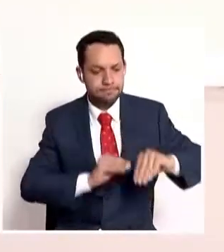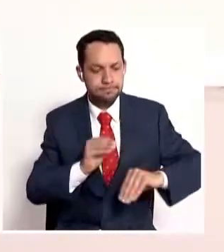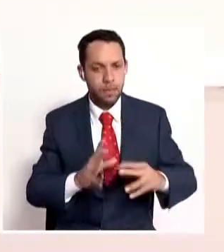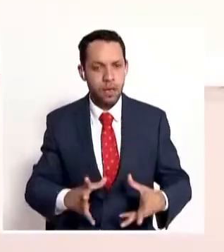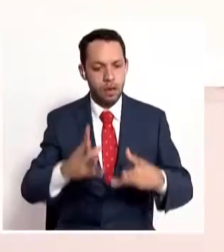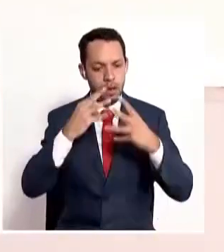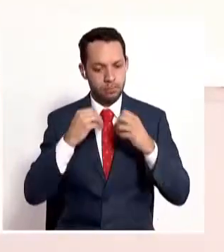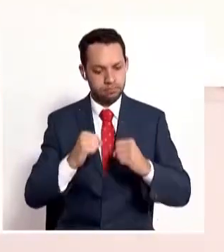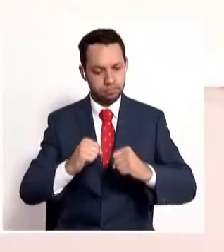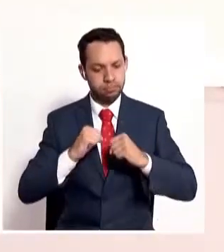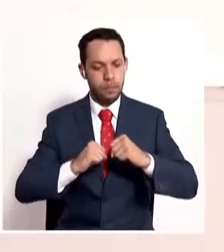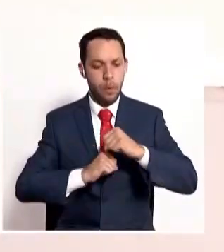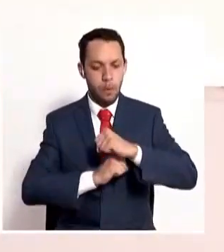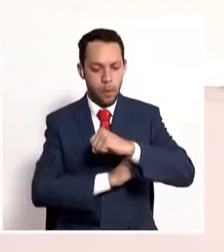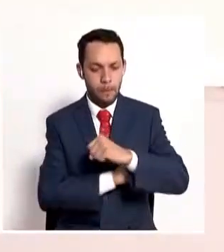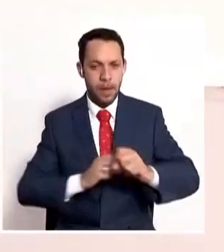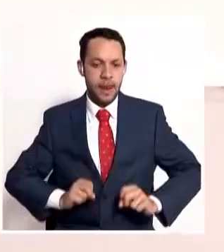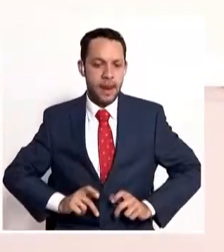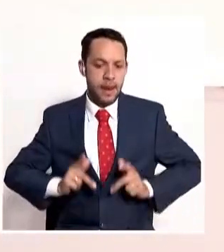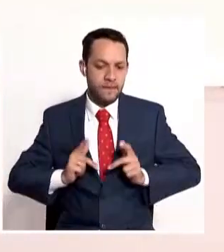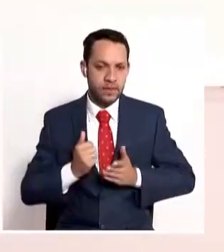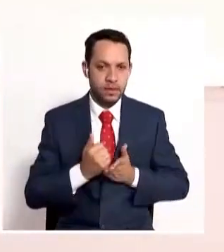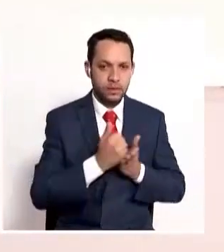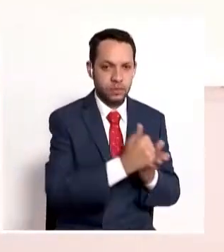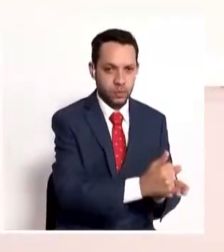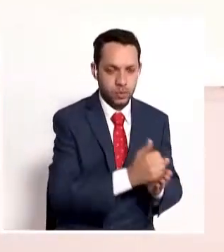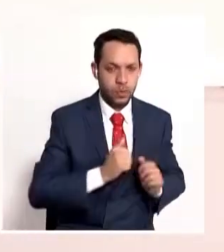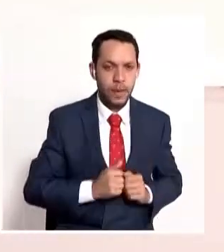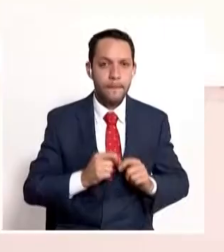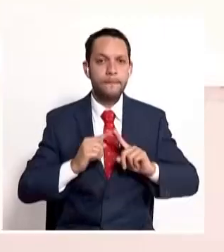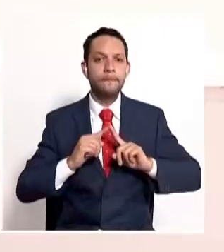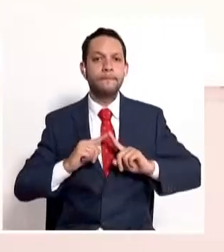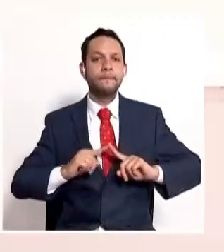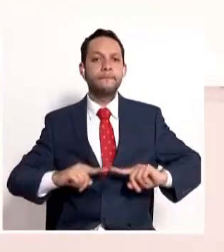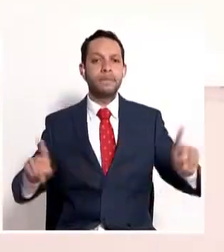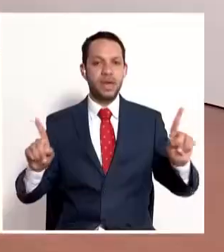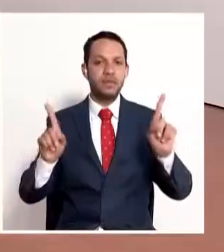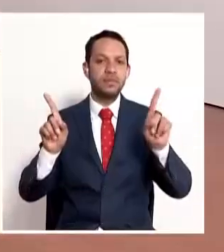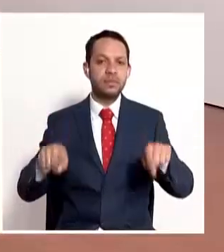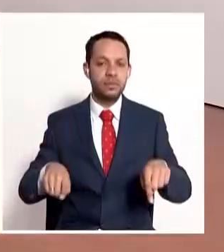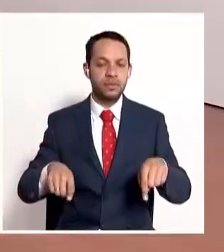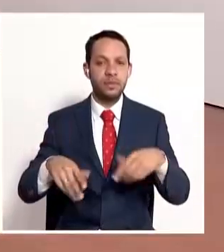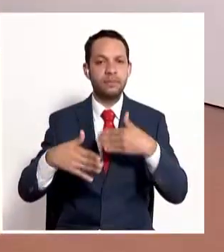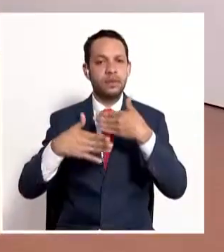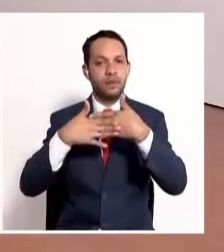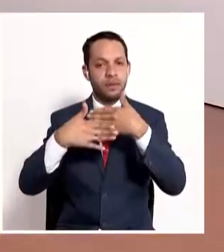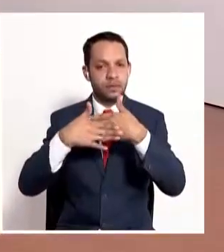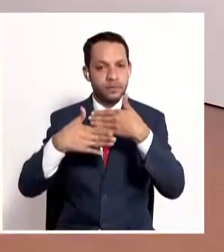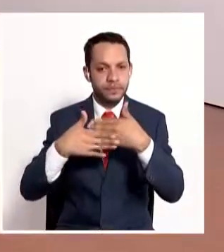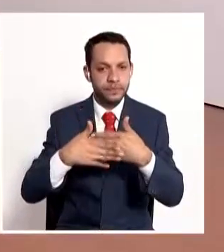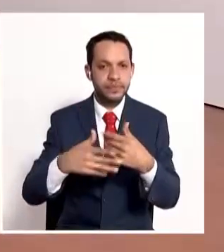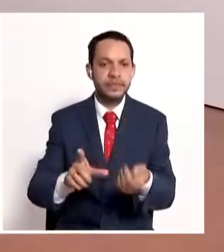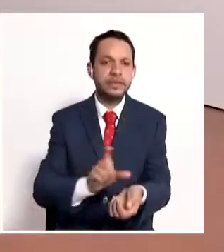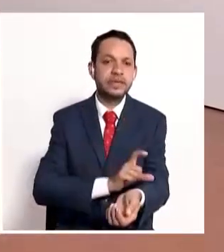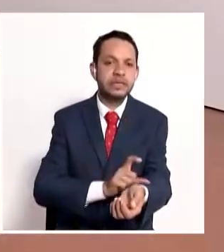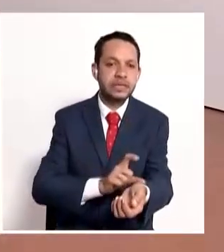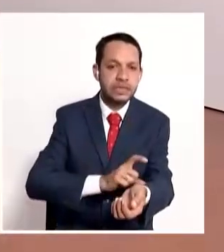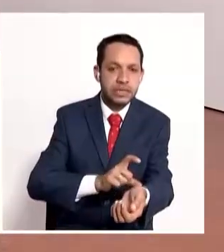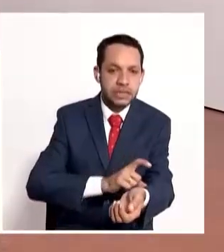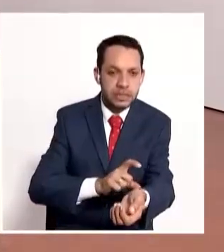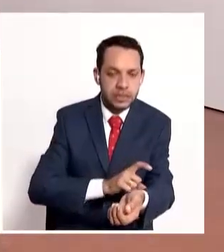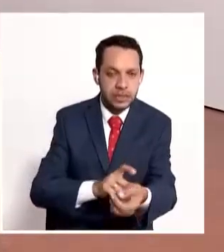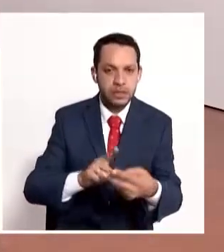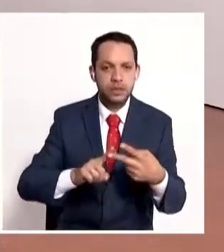una mejor vida a la persona pero nos habla del fósforo y del calcio y tantas cosas y yo ayer